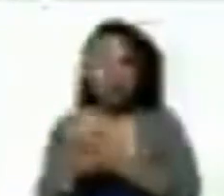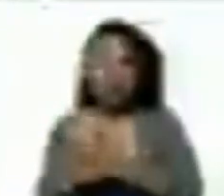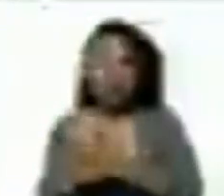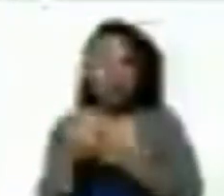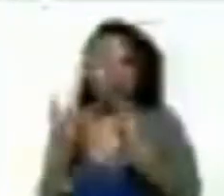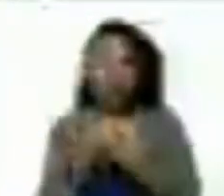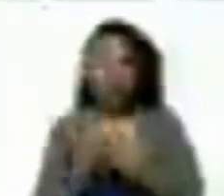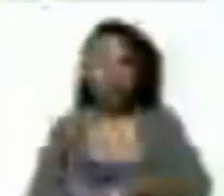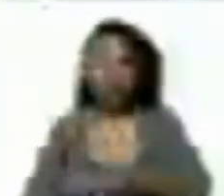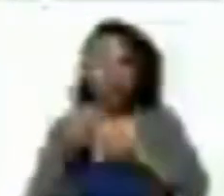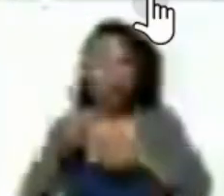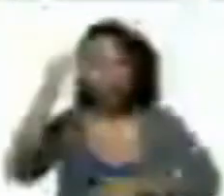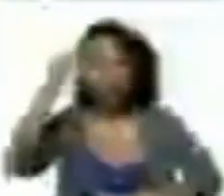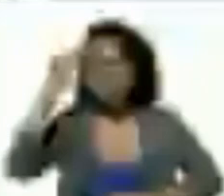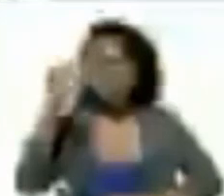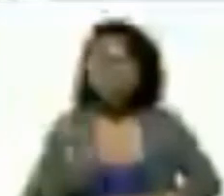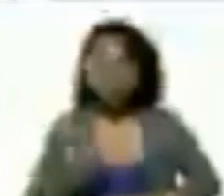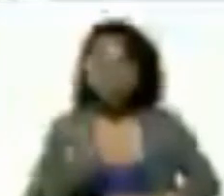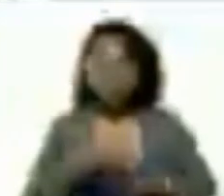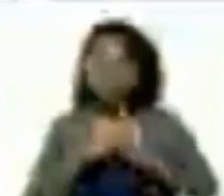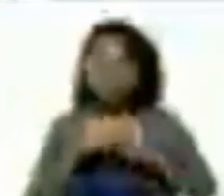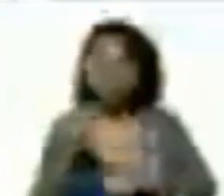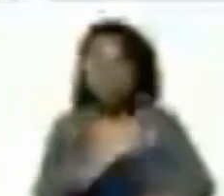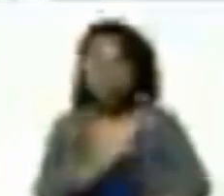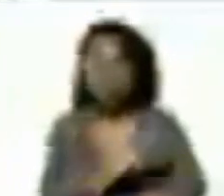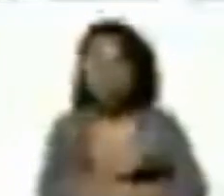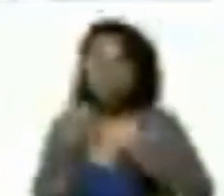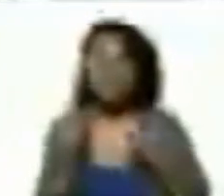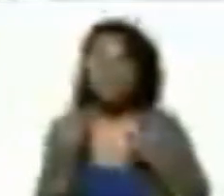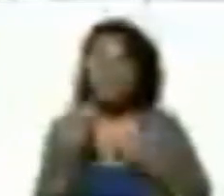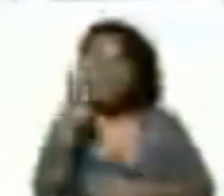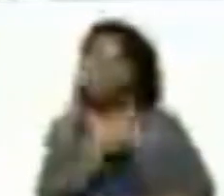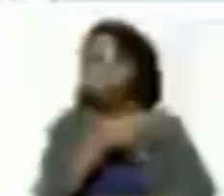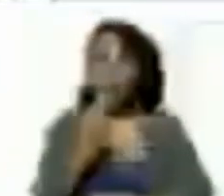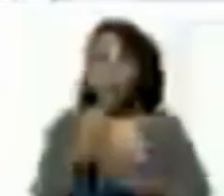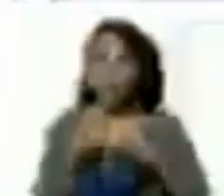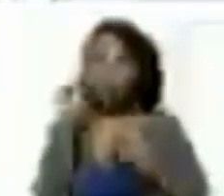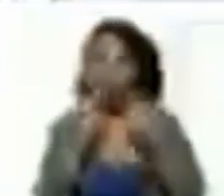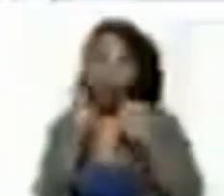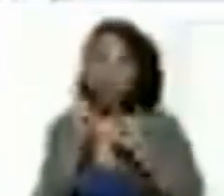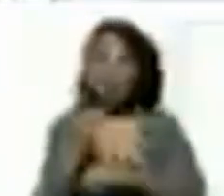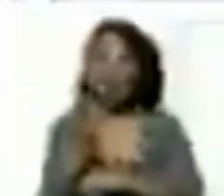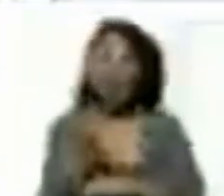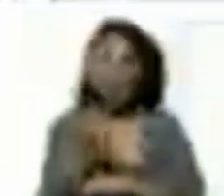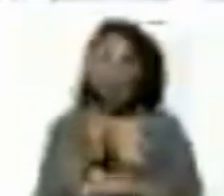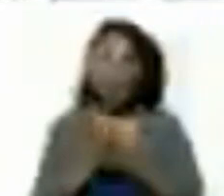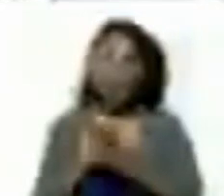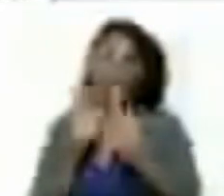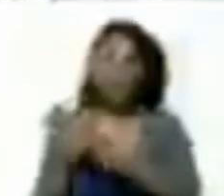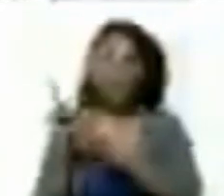las autoridades militares de todo el poder para ocupar toda la maquinaria que haga falta de